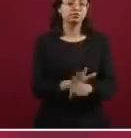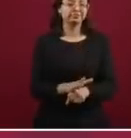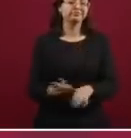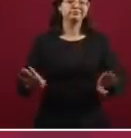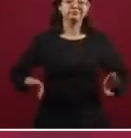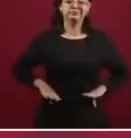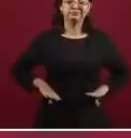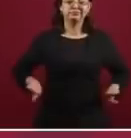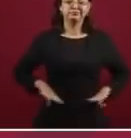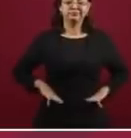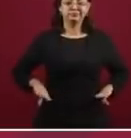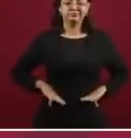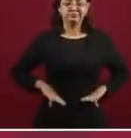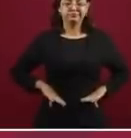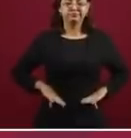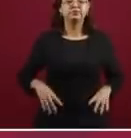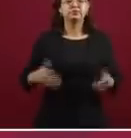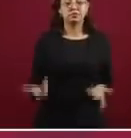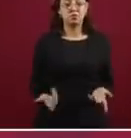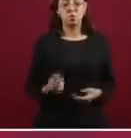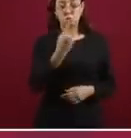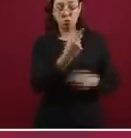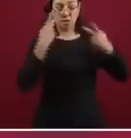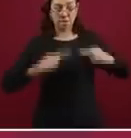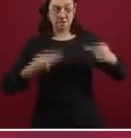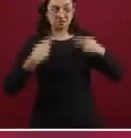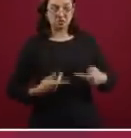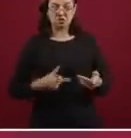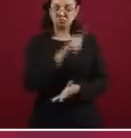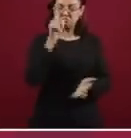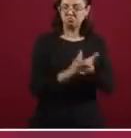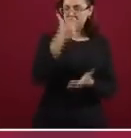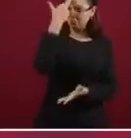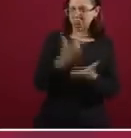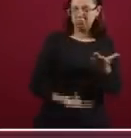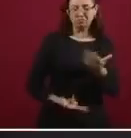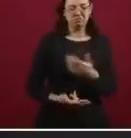el que avergüence hacer eso